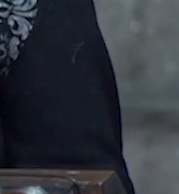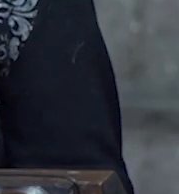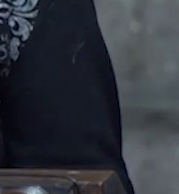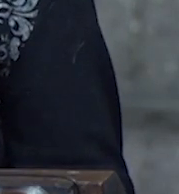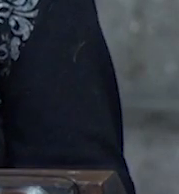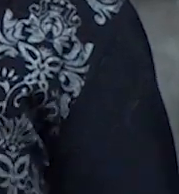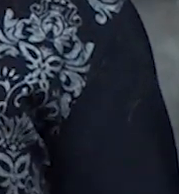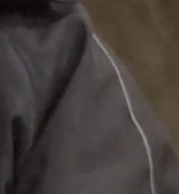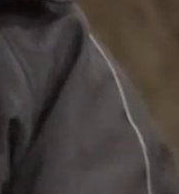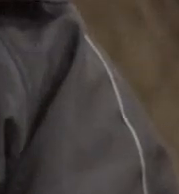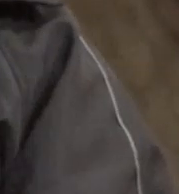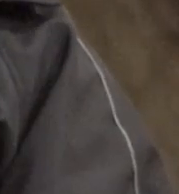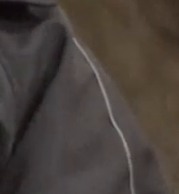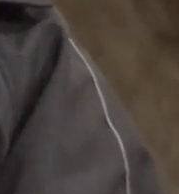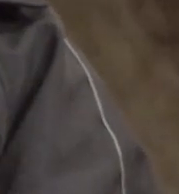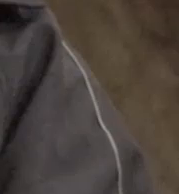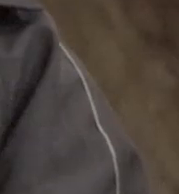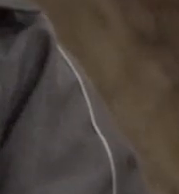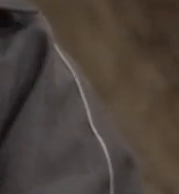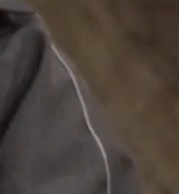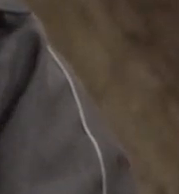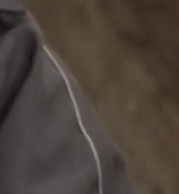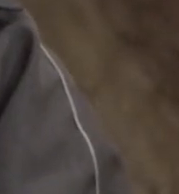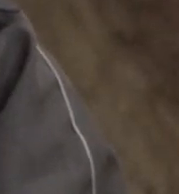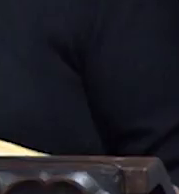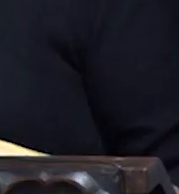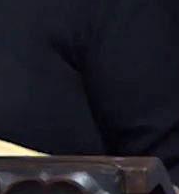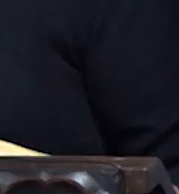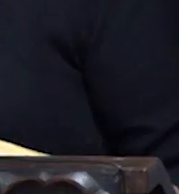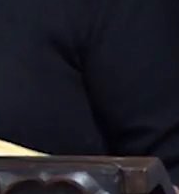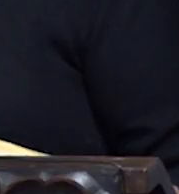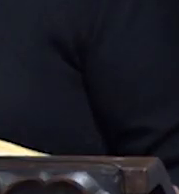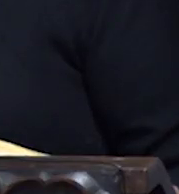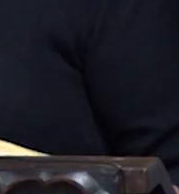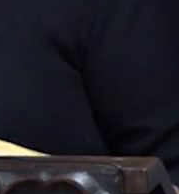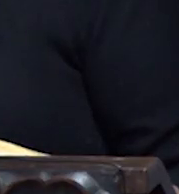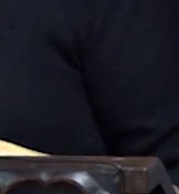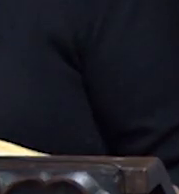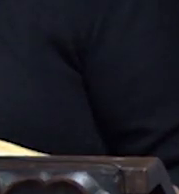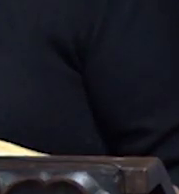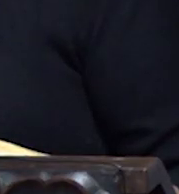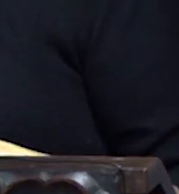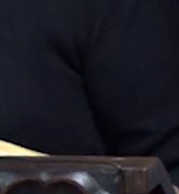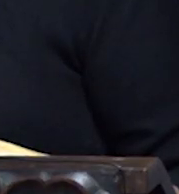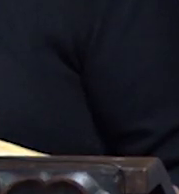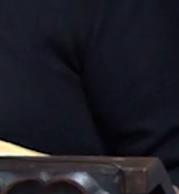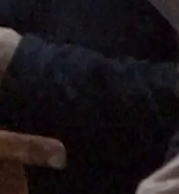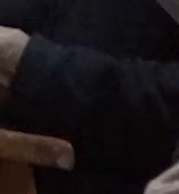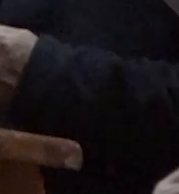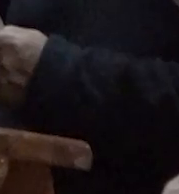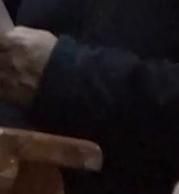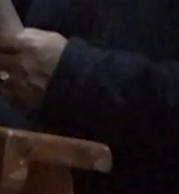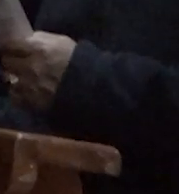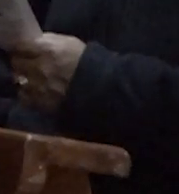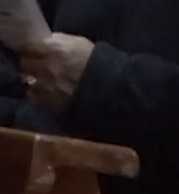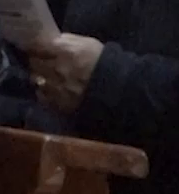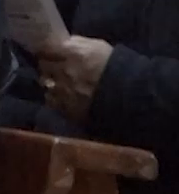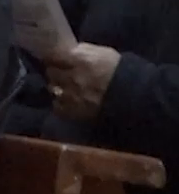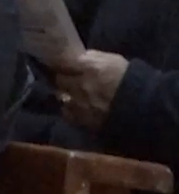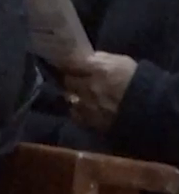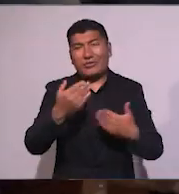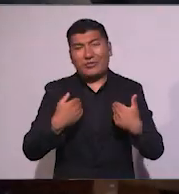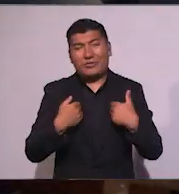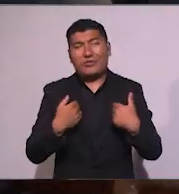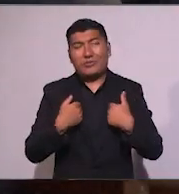La Cuaresma, dijo, son 40 días para acercarnos a Dios y caminar junto a Él, a pesar de las dificultades de la